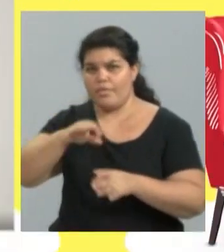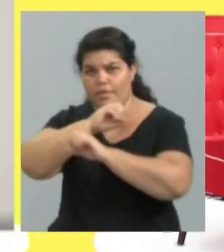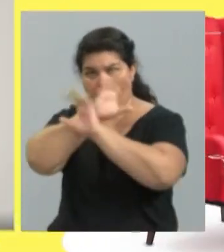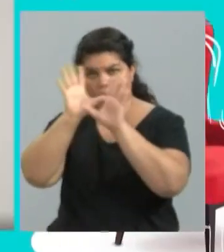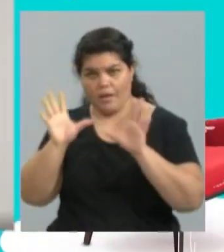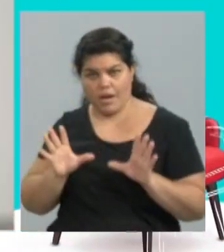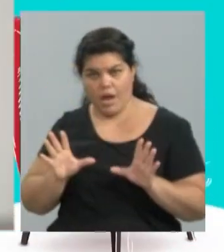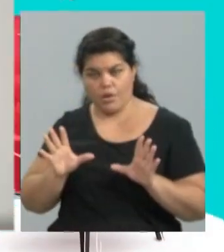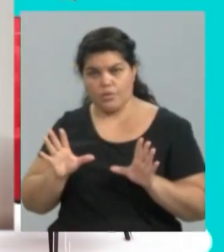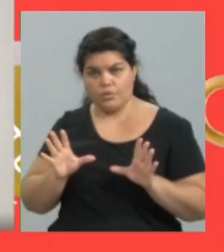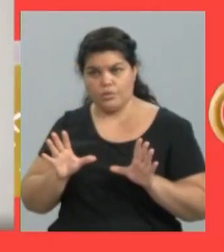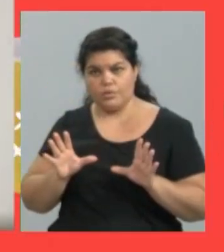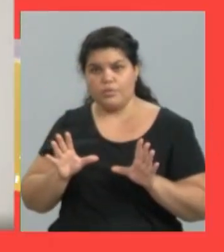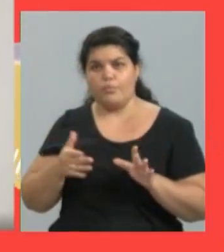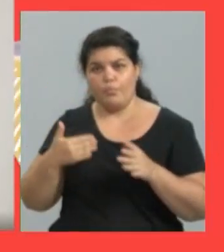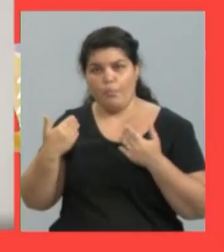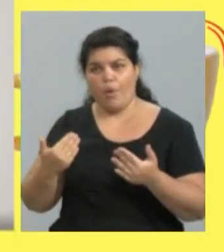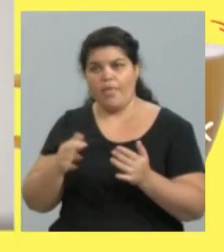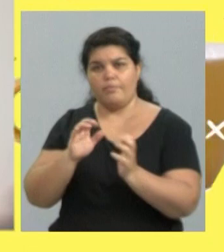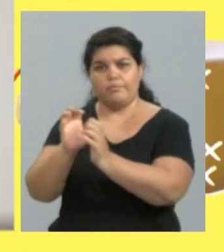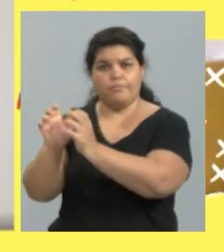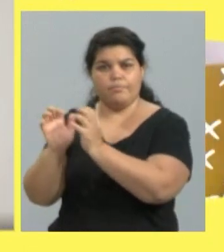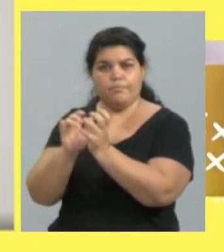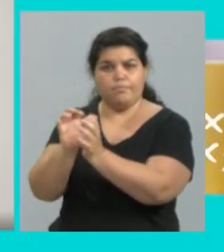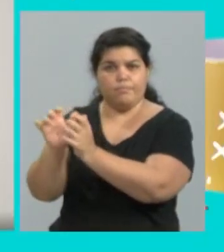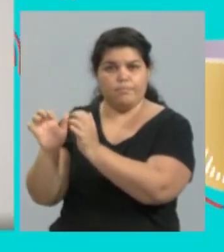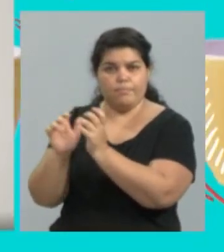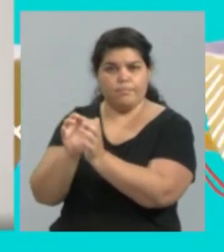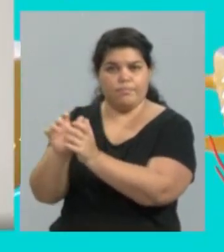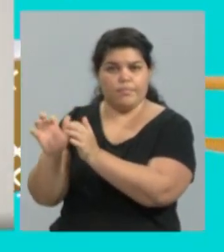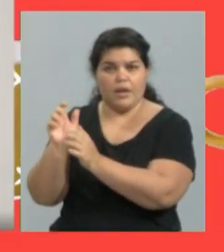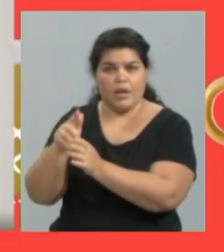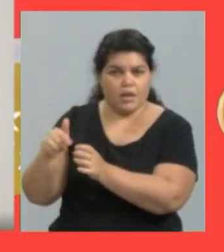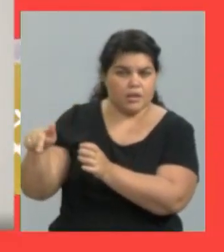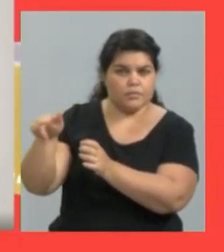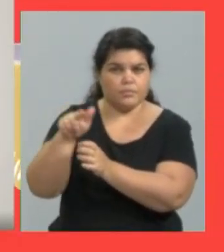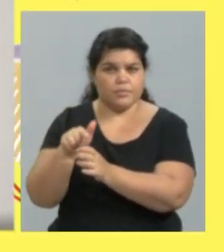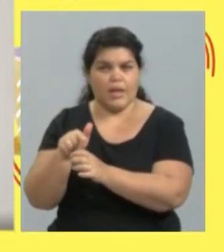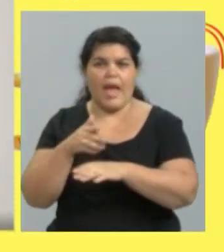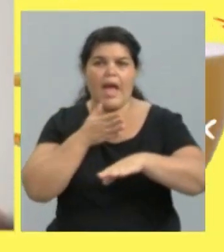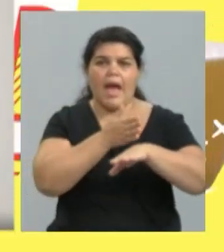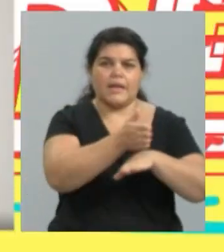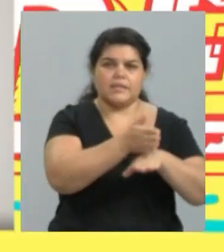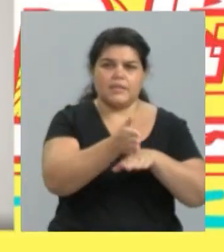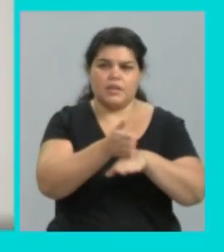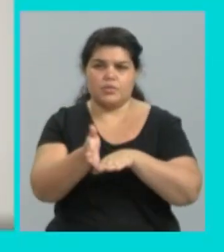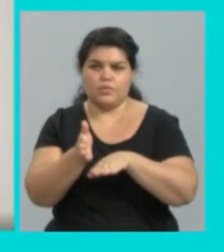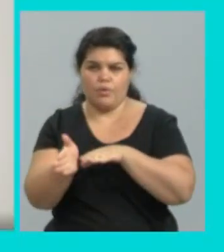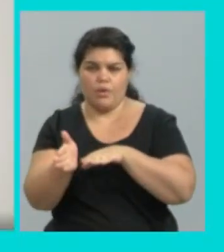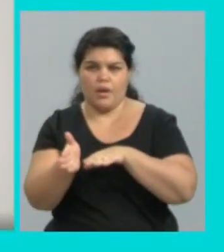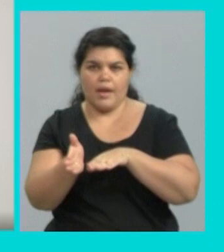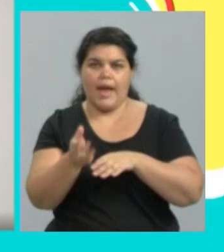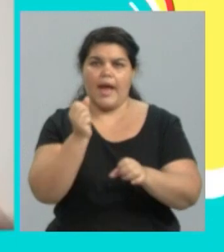pudiesen empezar a tratar el proyecto de, creo que es acceso al empleo formal,